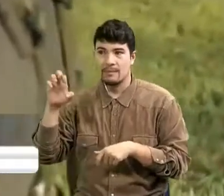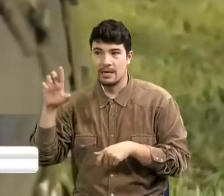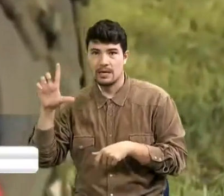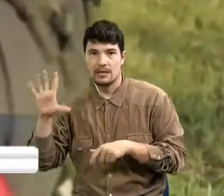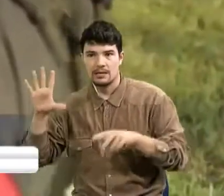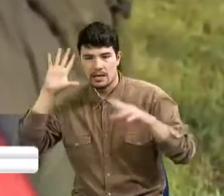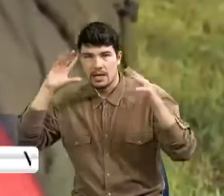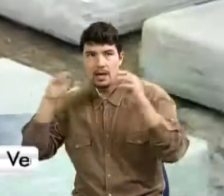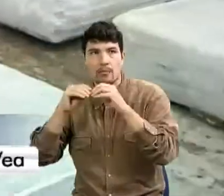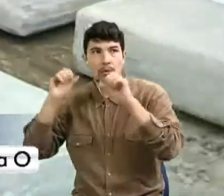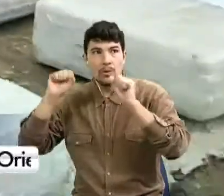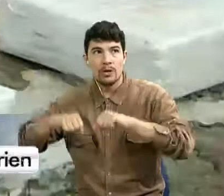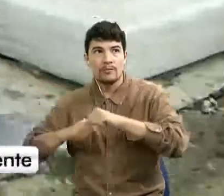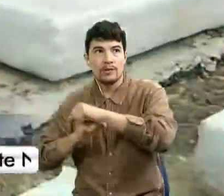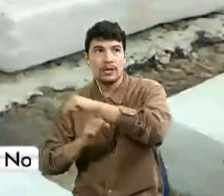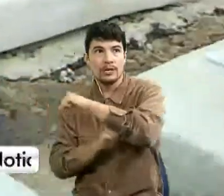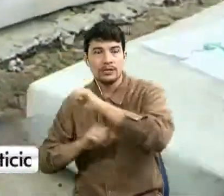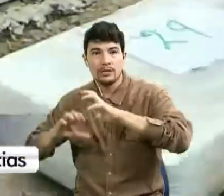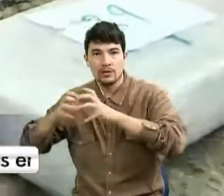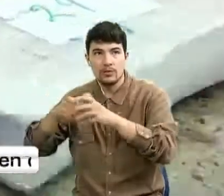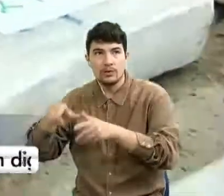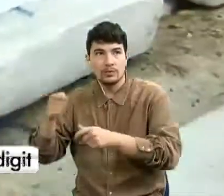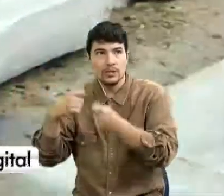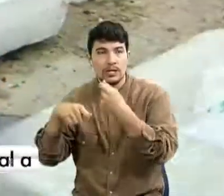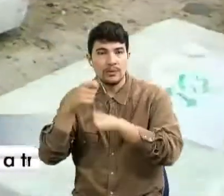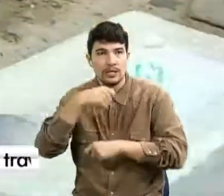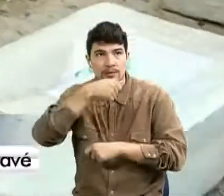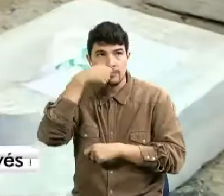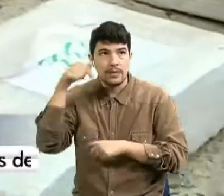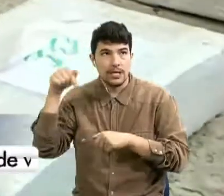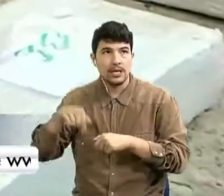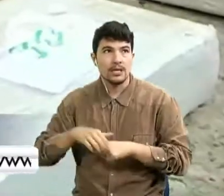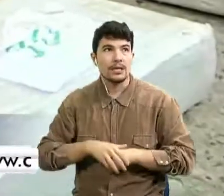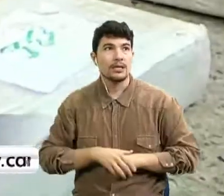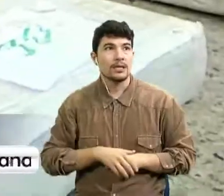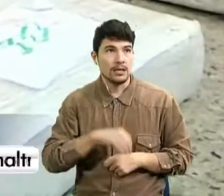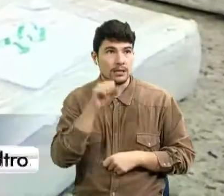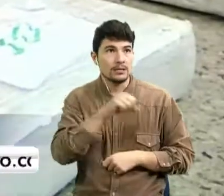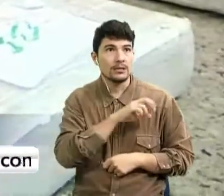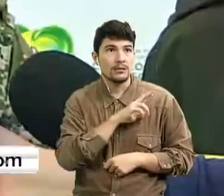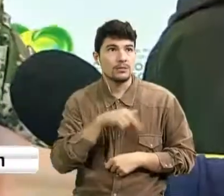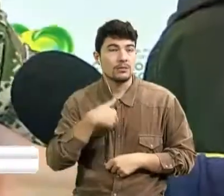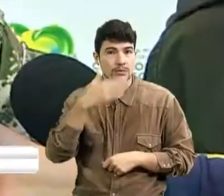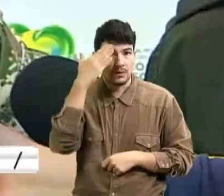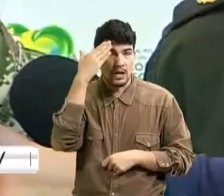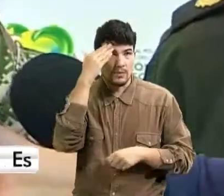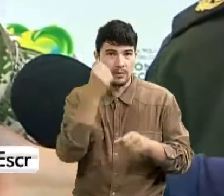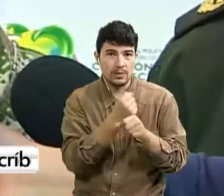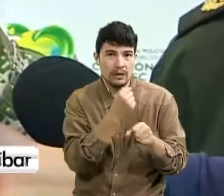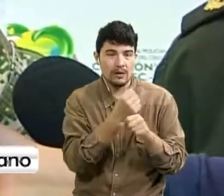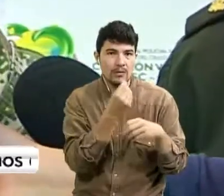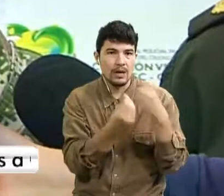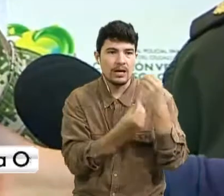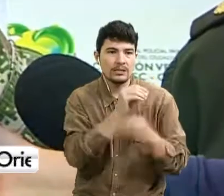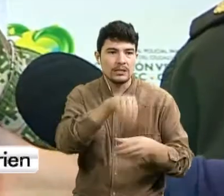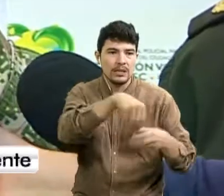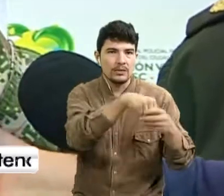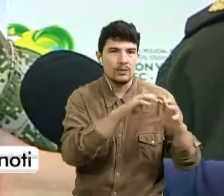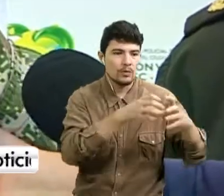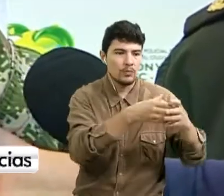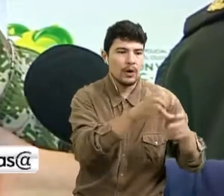una alianza para fortalecer las estructuras del narcotráfico en el catatumbo sabemos que este es el trabajo que están haciendo allá entre las dos